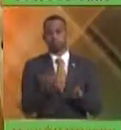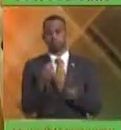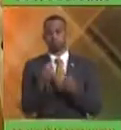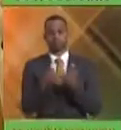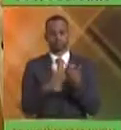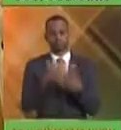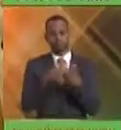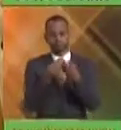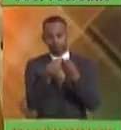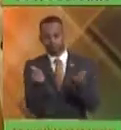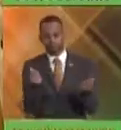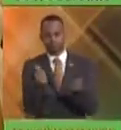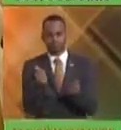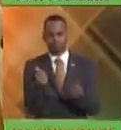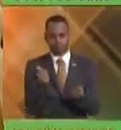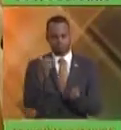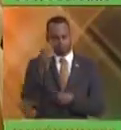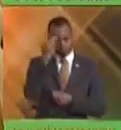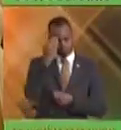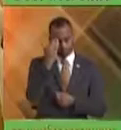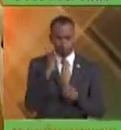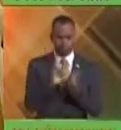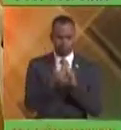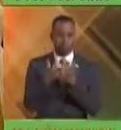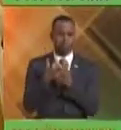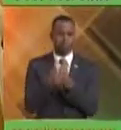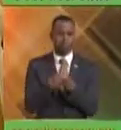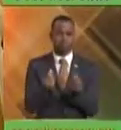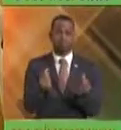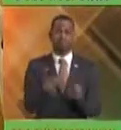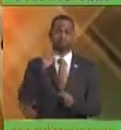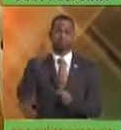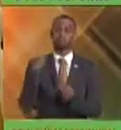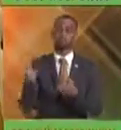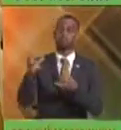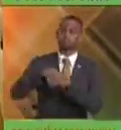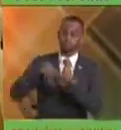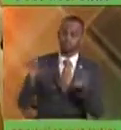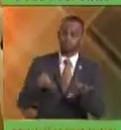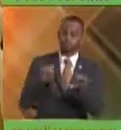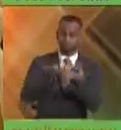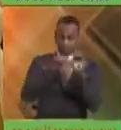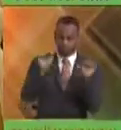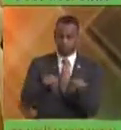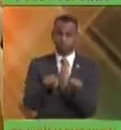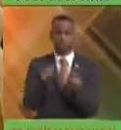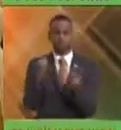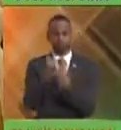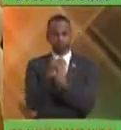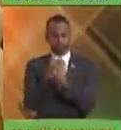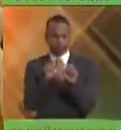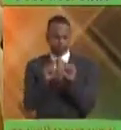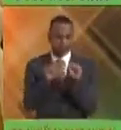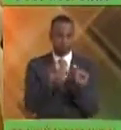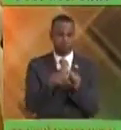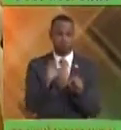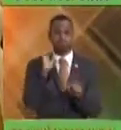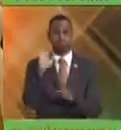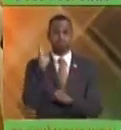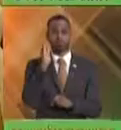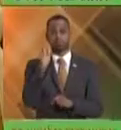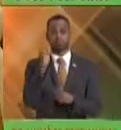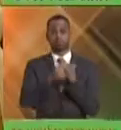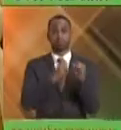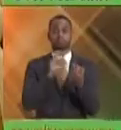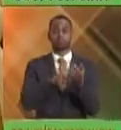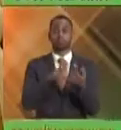solución al problema se desconoce no sabemos cuál es la solución pero hay que implementar eso en los sistemas de encuesta y en el censo ahora viene uno en el